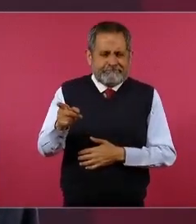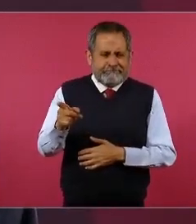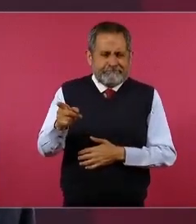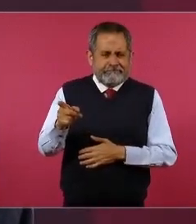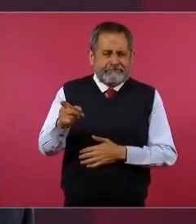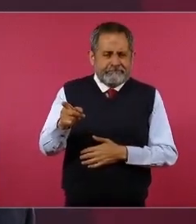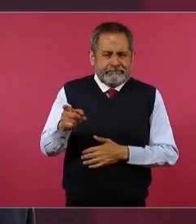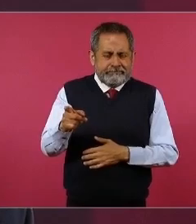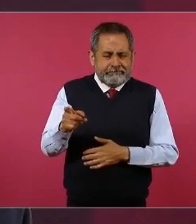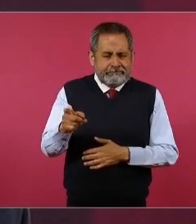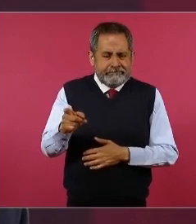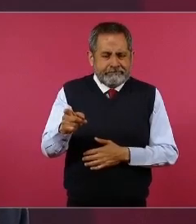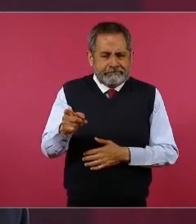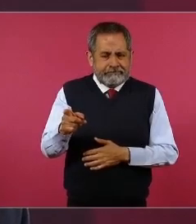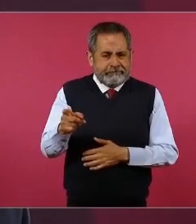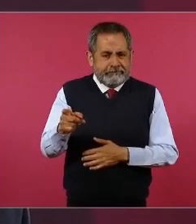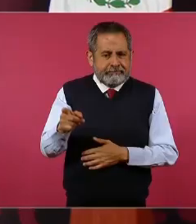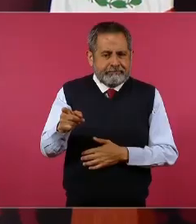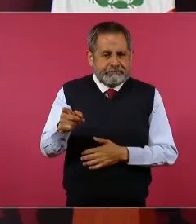está